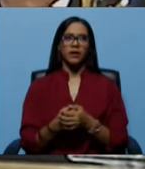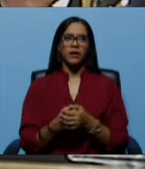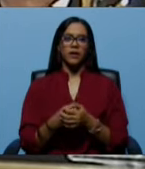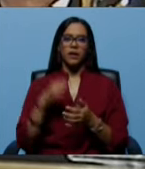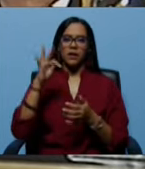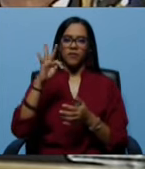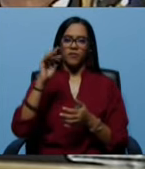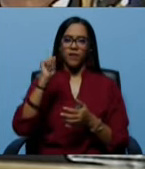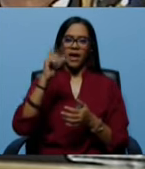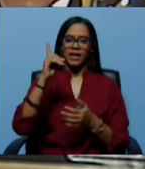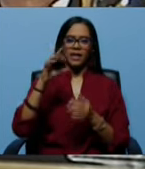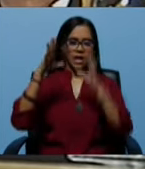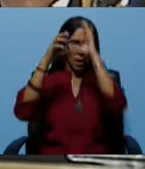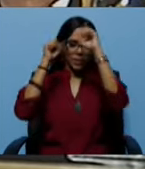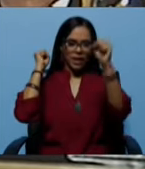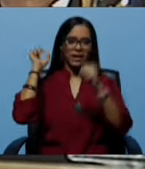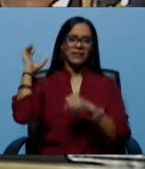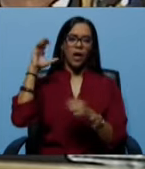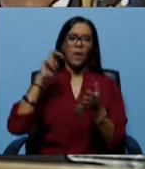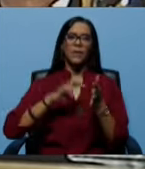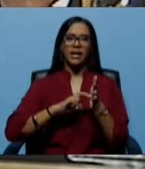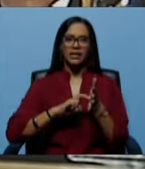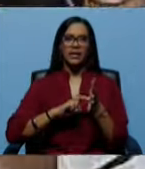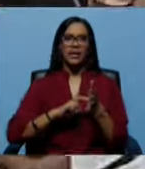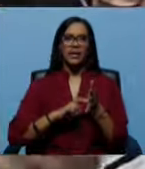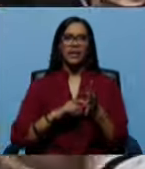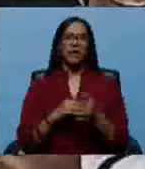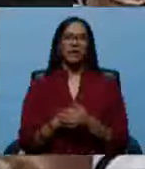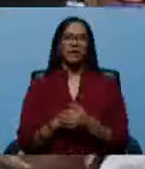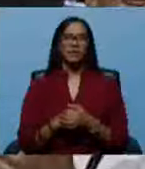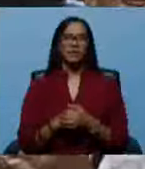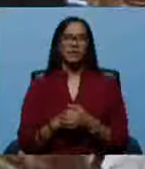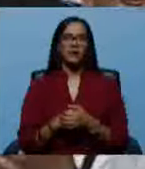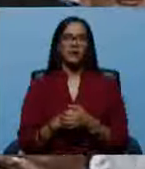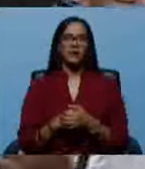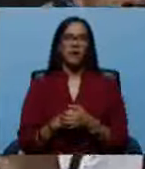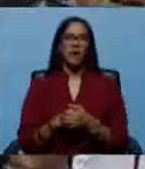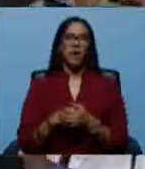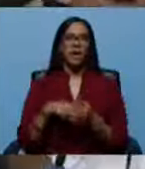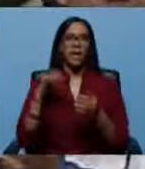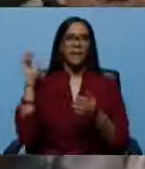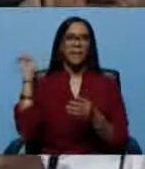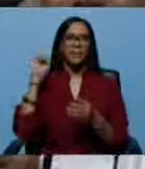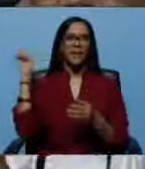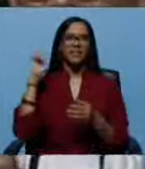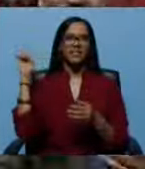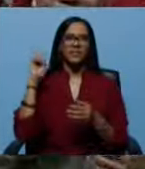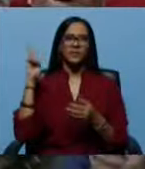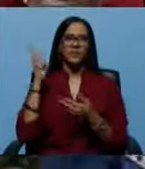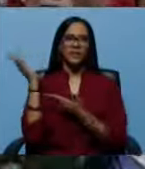Fadial Sabén, embajador del Estado de Palestina en la República Bolivariana de Venezuela.